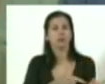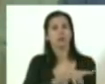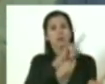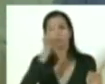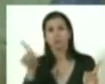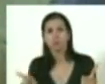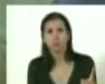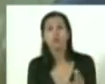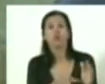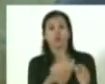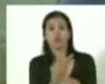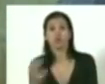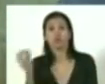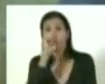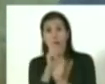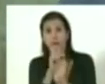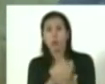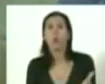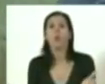200 años antes.